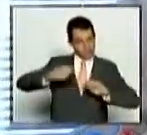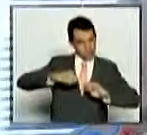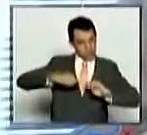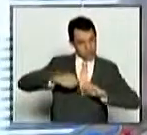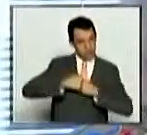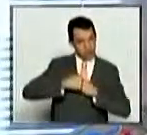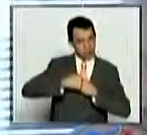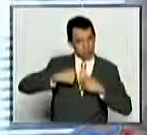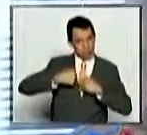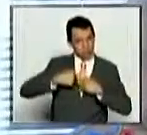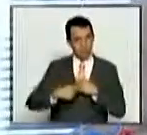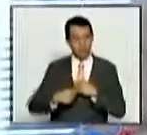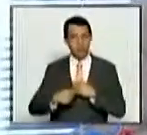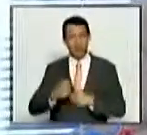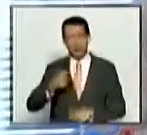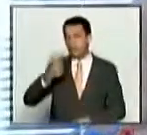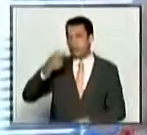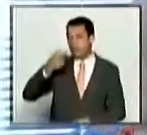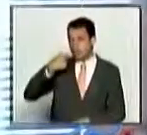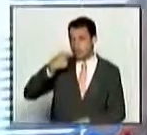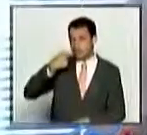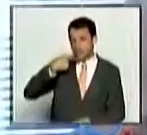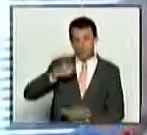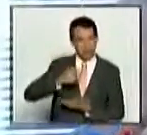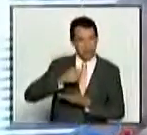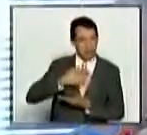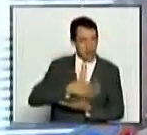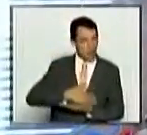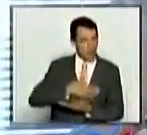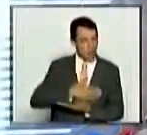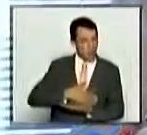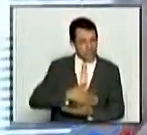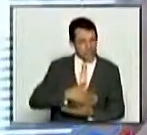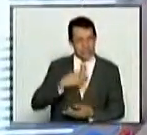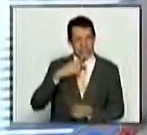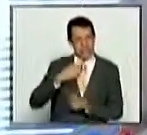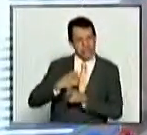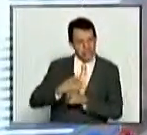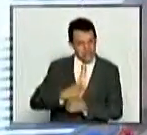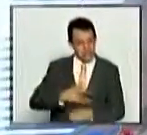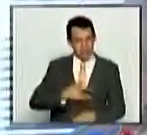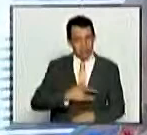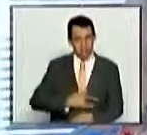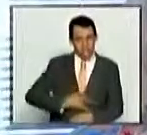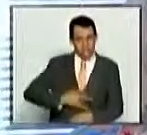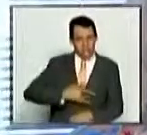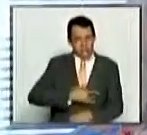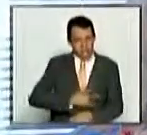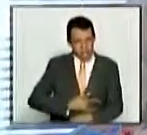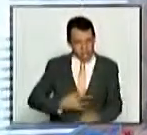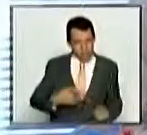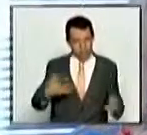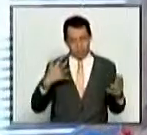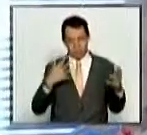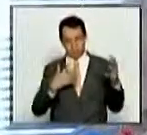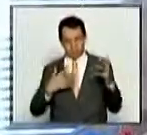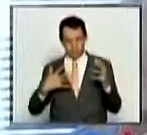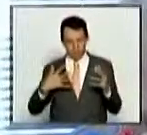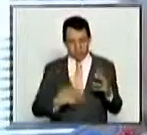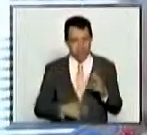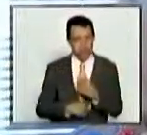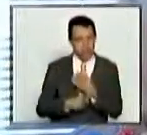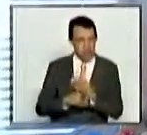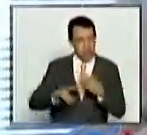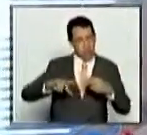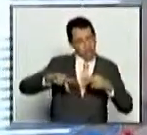le mandan este tipo de corticoides. Entonces el paciente empieza a hacer una iatrogenia, a mostrar unos síntomas muy diferentes. Entonces,